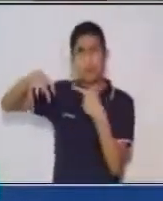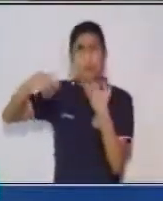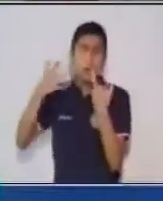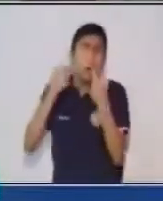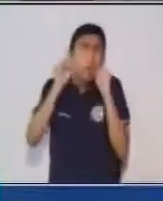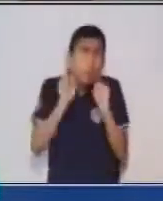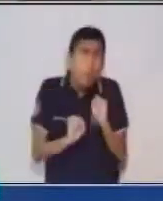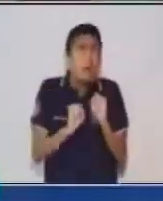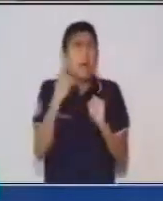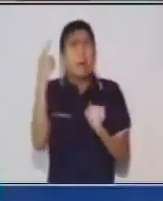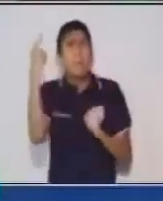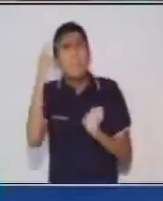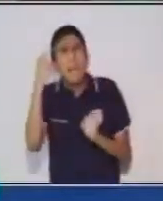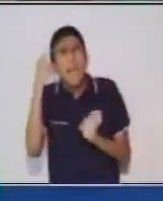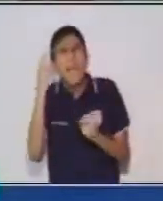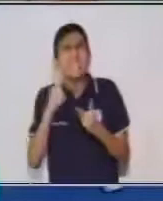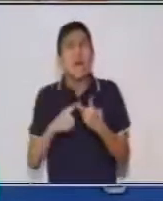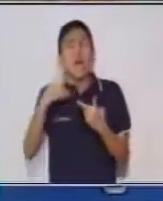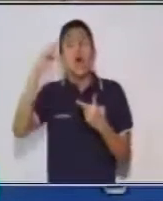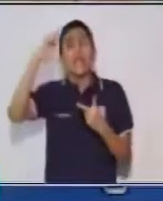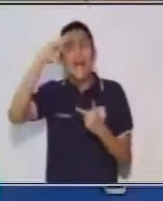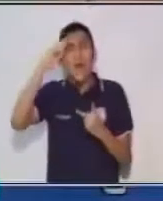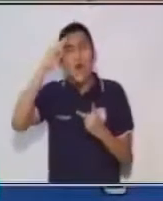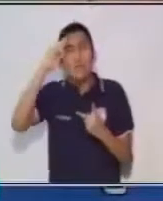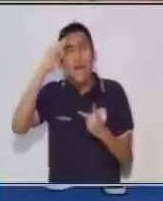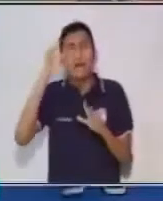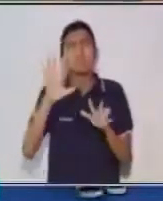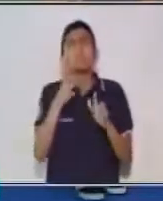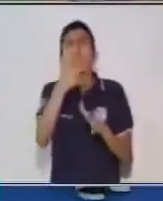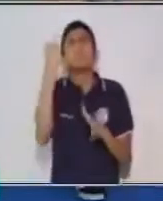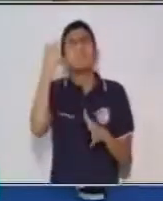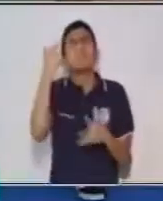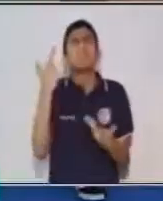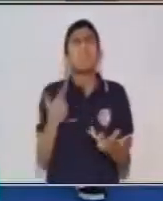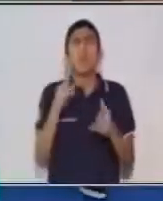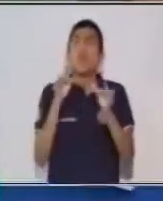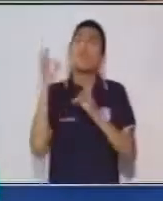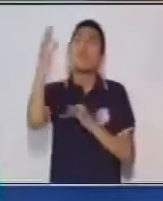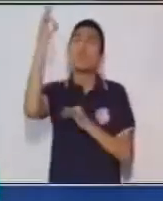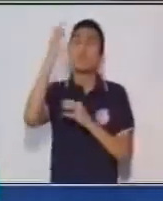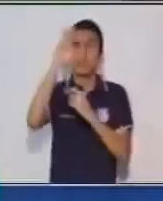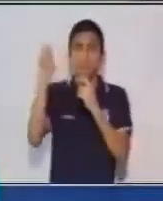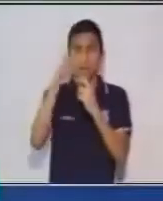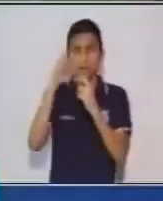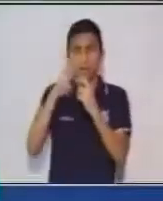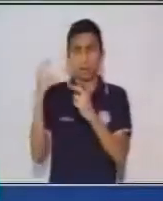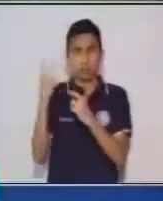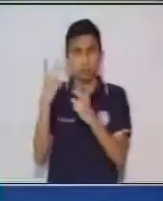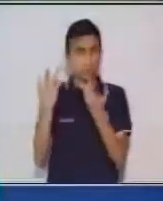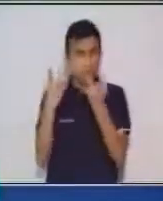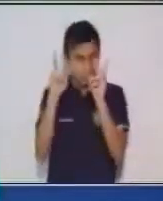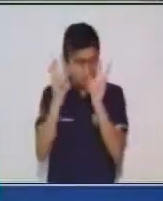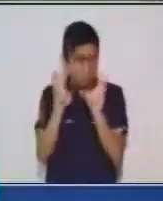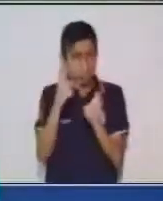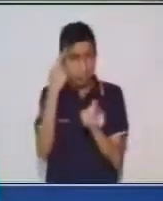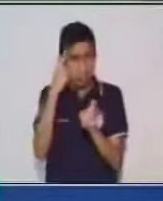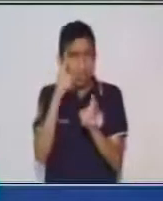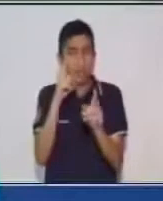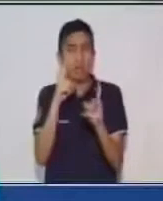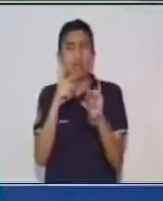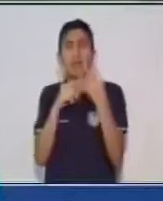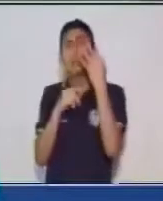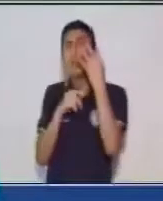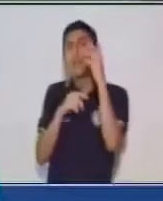Puede ser pensar, puede ser recordar. ¿Cómo sería entonces un futuro perfecto para la